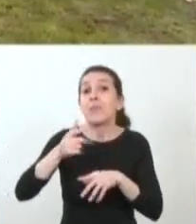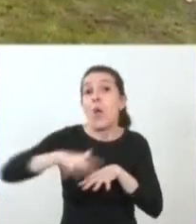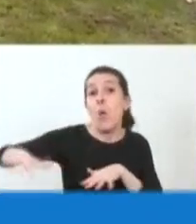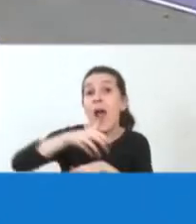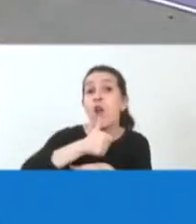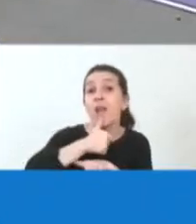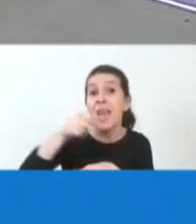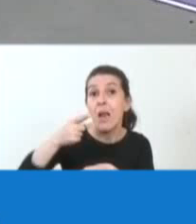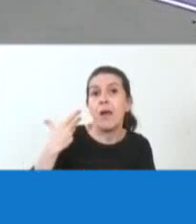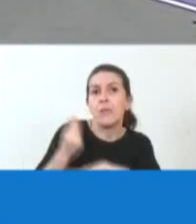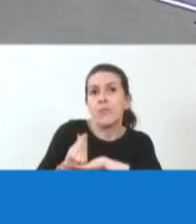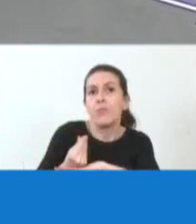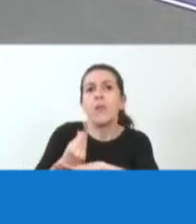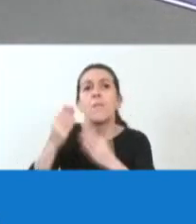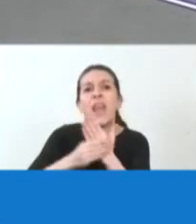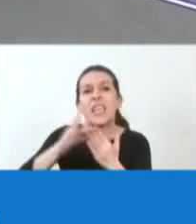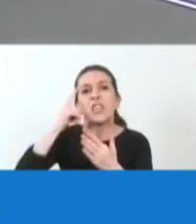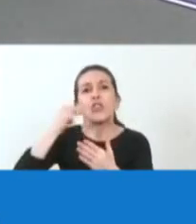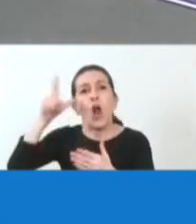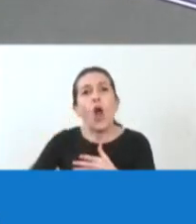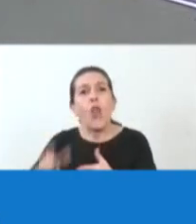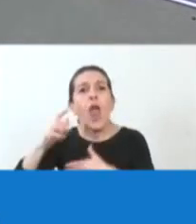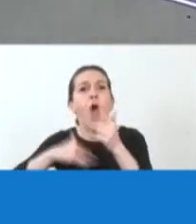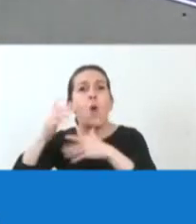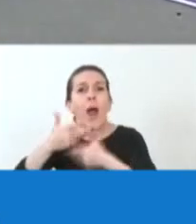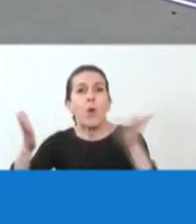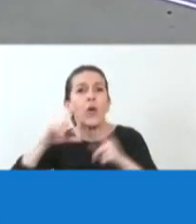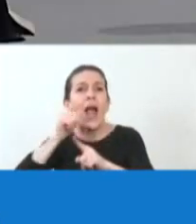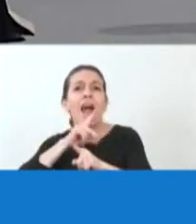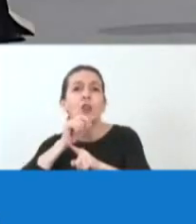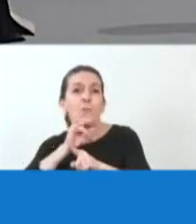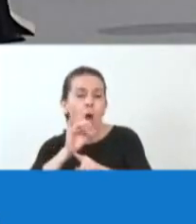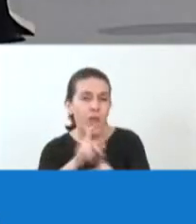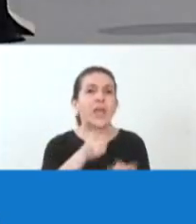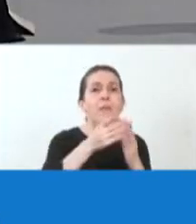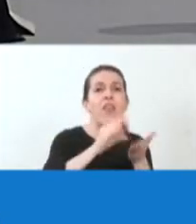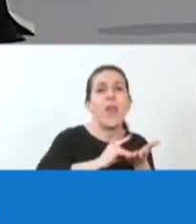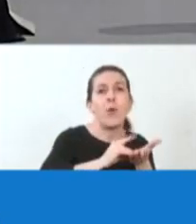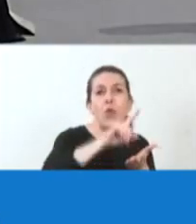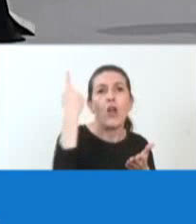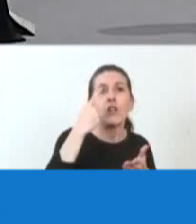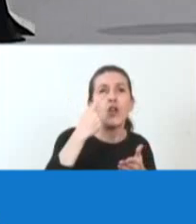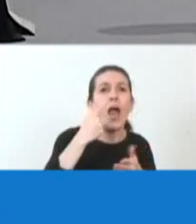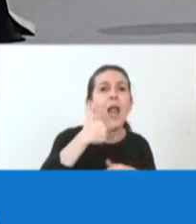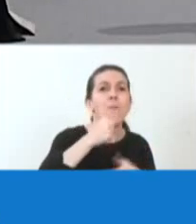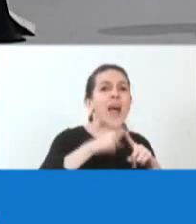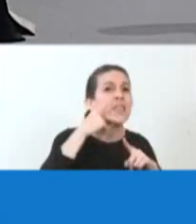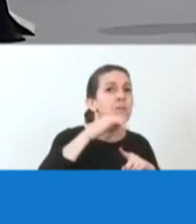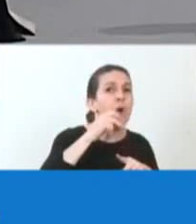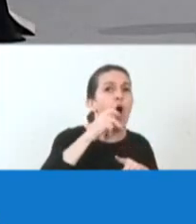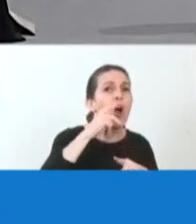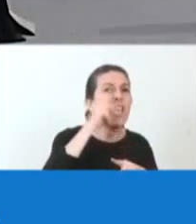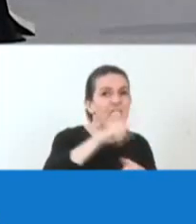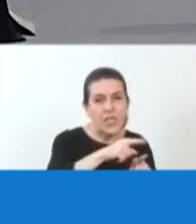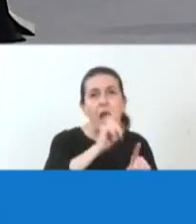el señor ministro de obras públicas de la nación gabriel katopodis el diputado nacional marx máximo kirchner el señor jefe